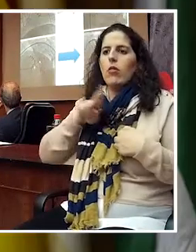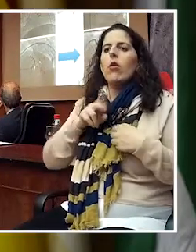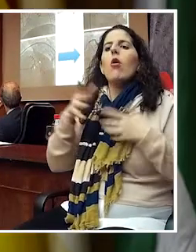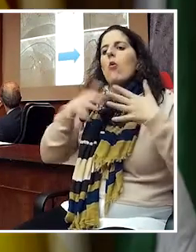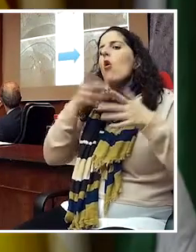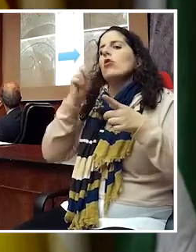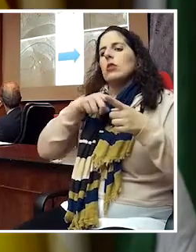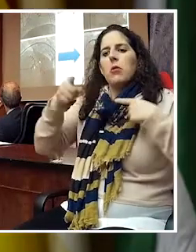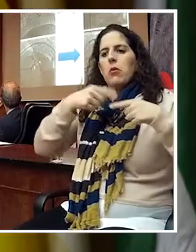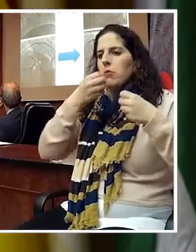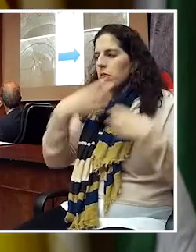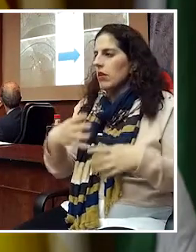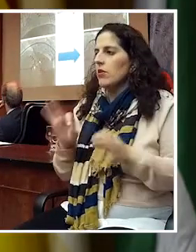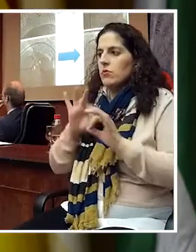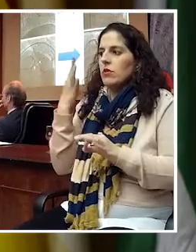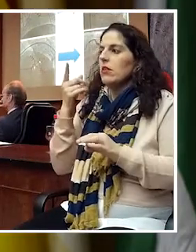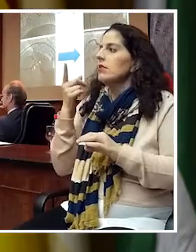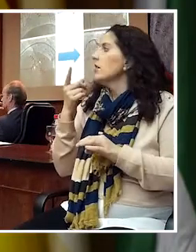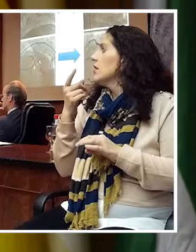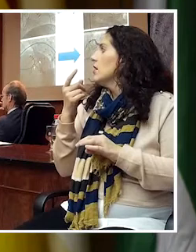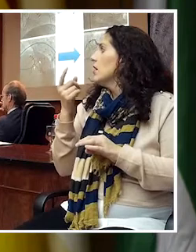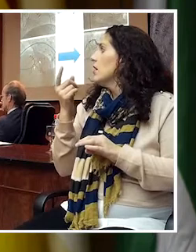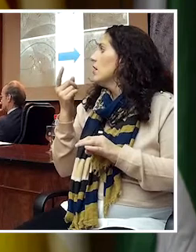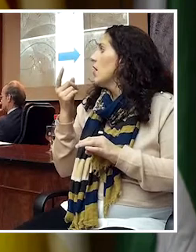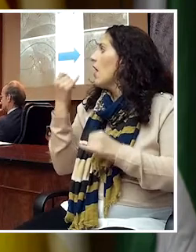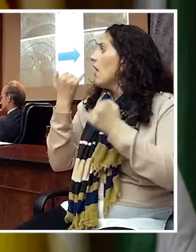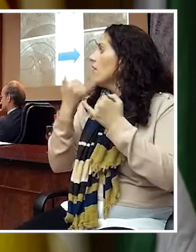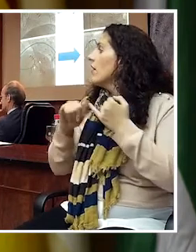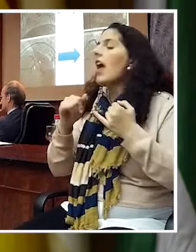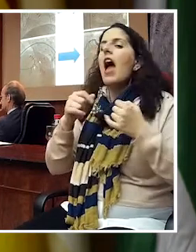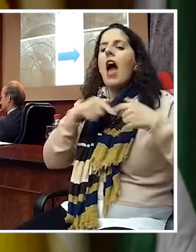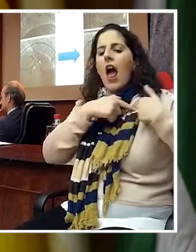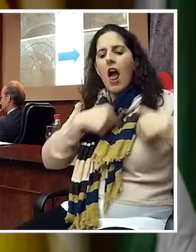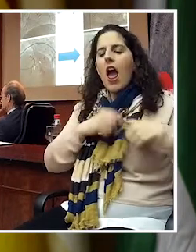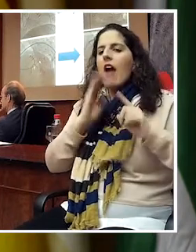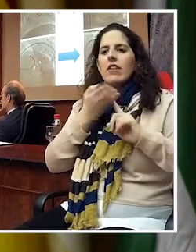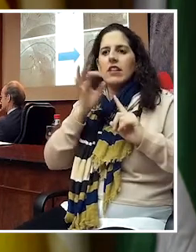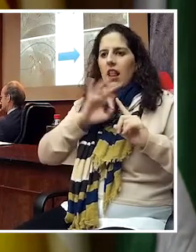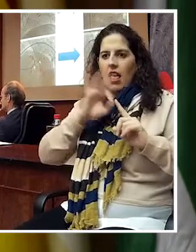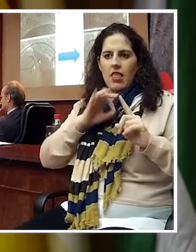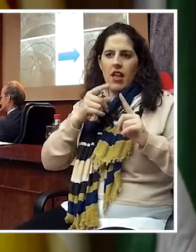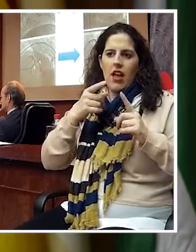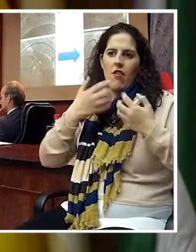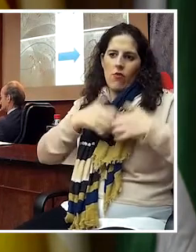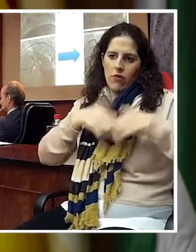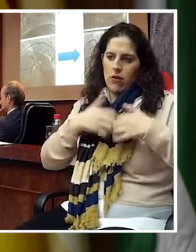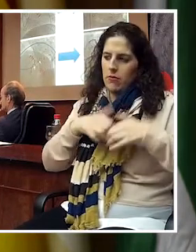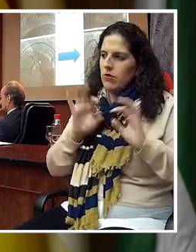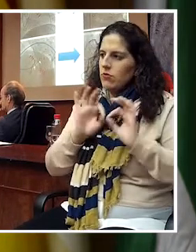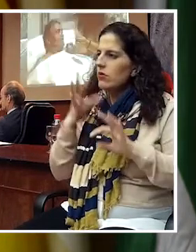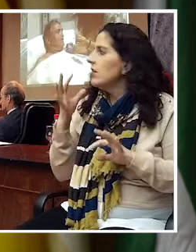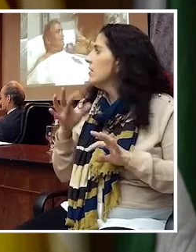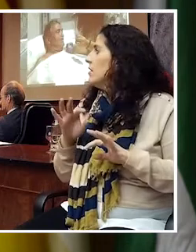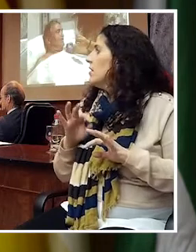vasos. Afortunadamente no tuvo un impacto en la función ventricular y él, desde